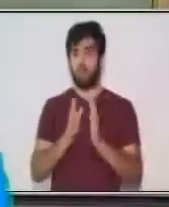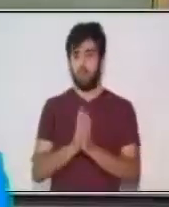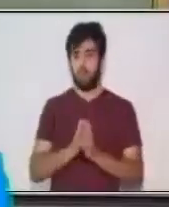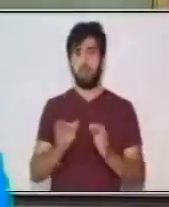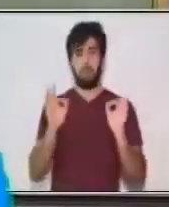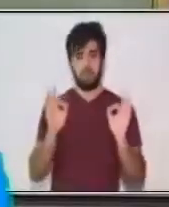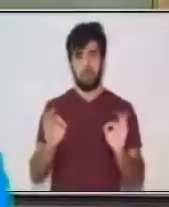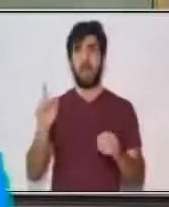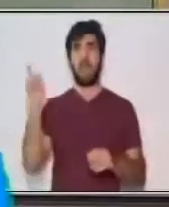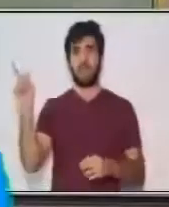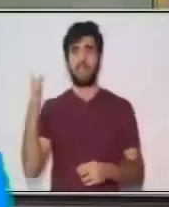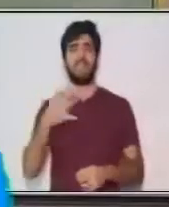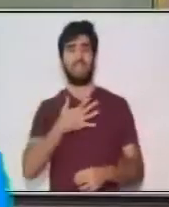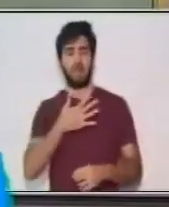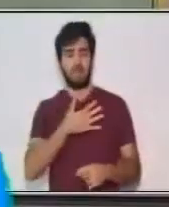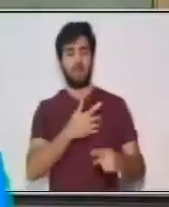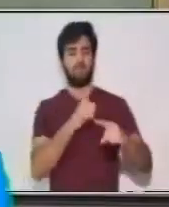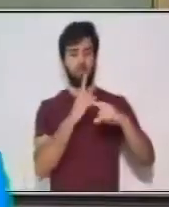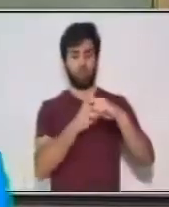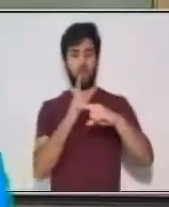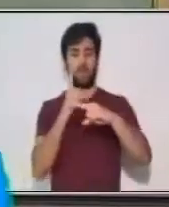Estamos sumando. Bien, aquí hay